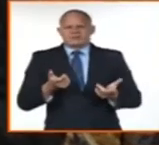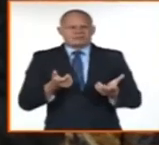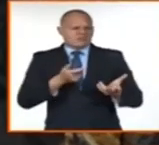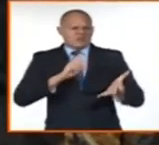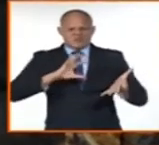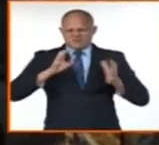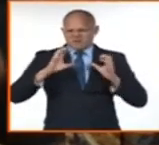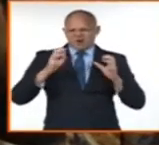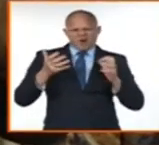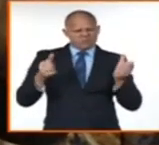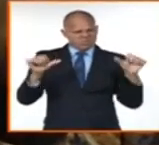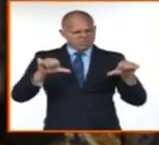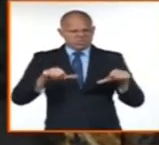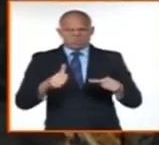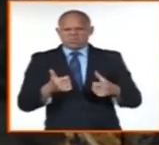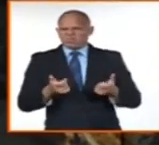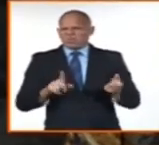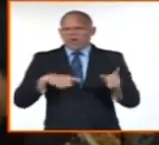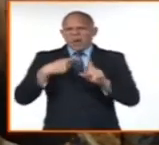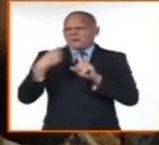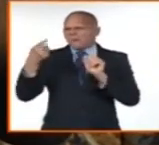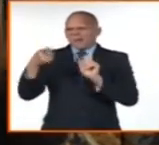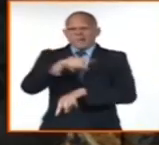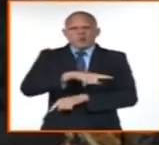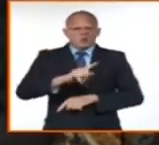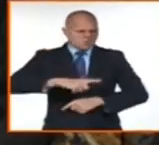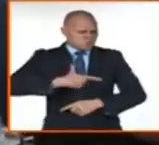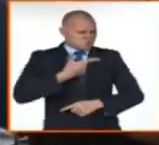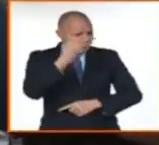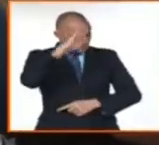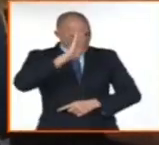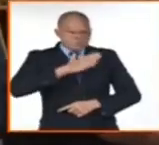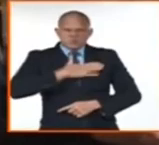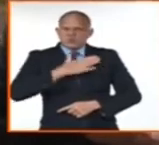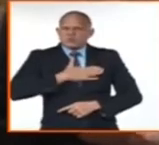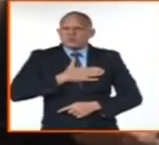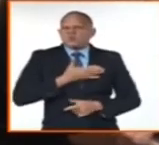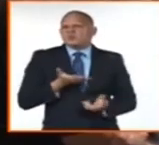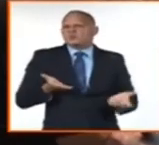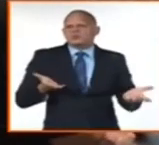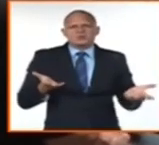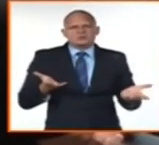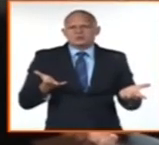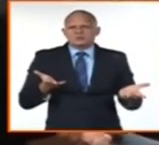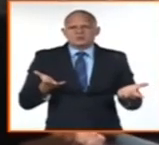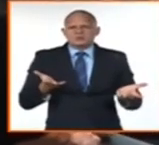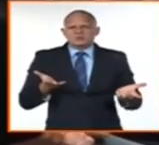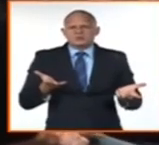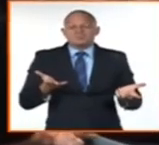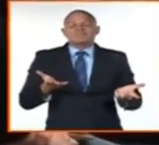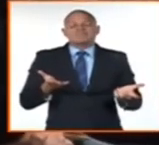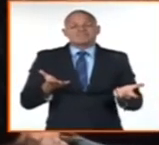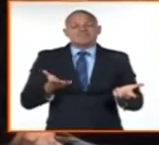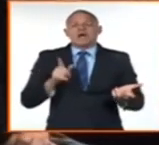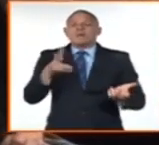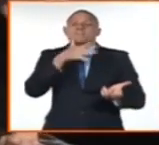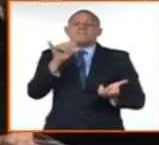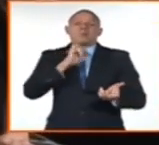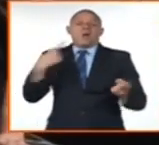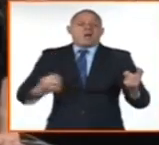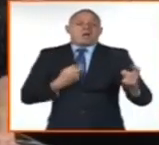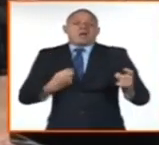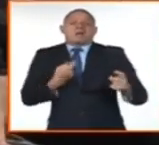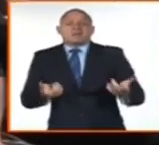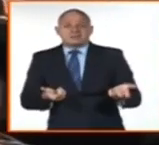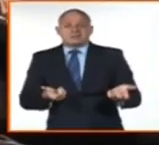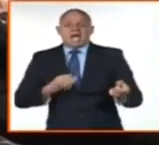atacando nuestras esencias, atacando nuestra cultura, atacando nuestra identidad. Guerra mediática que nosotros siempre, como